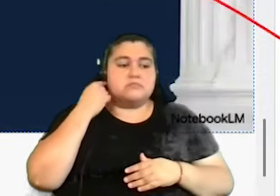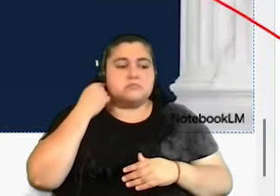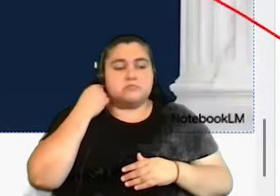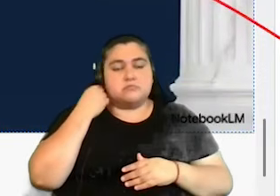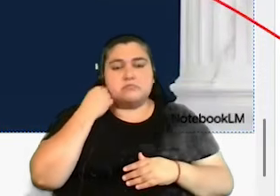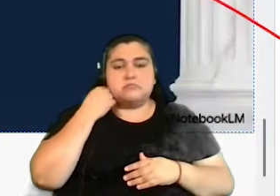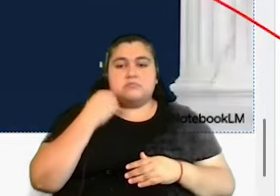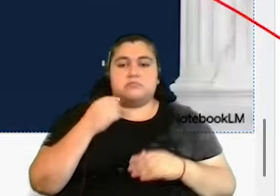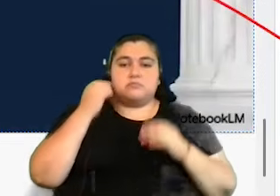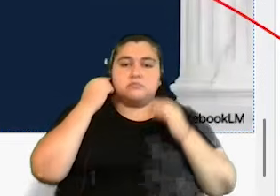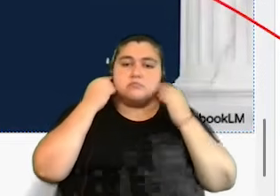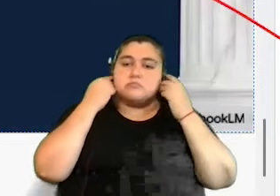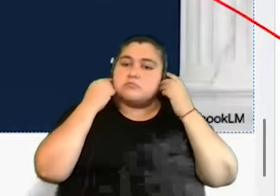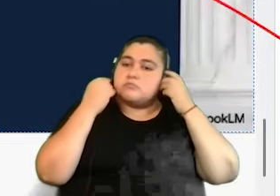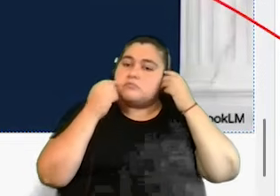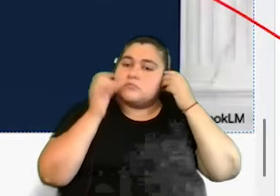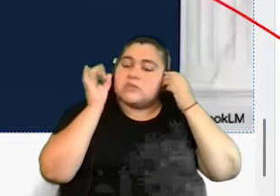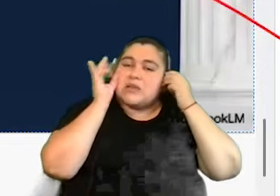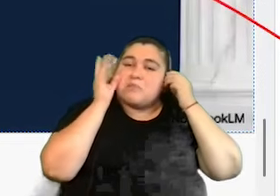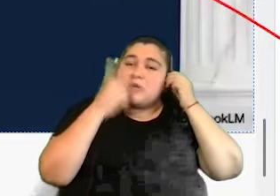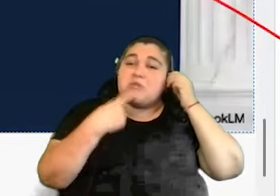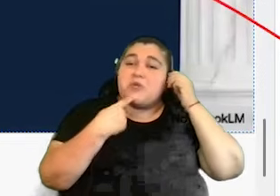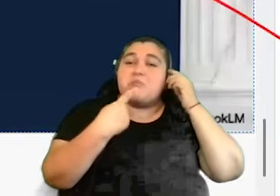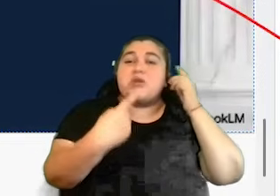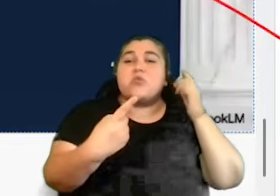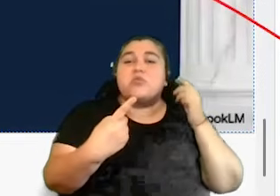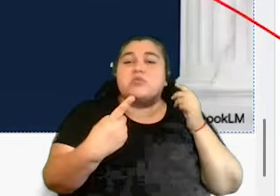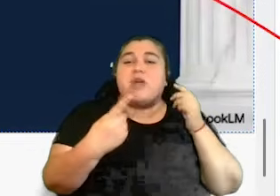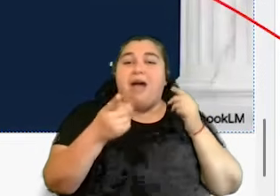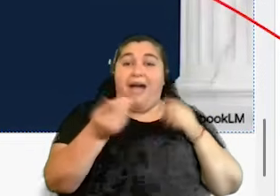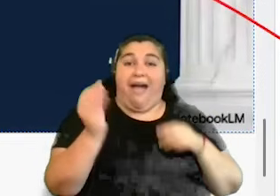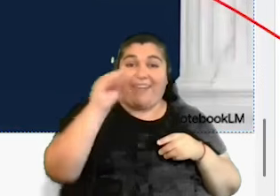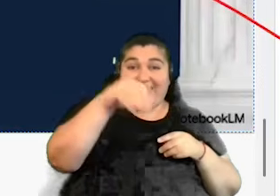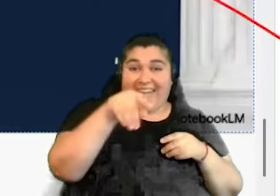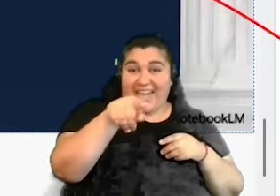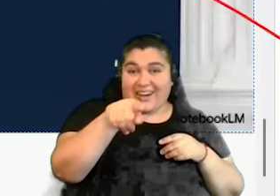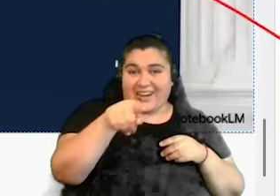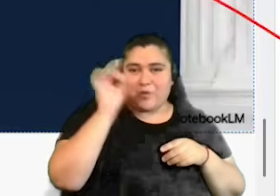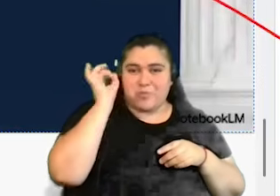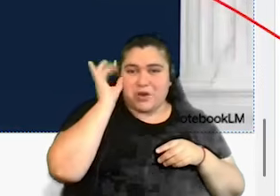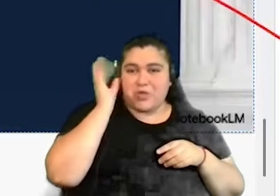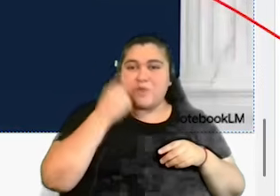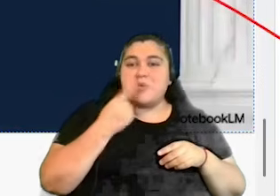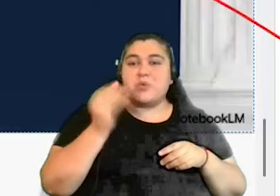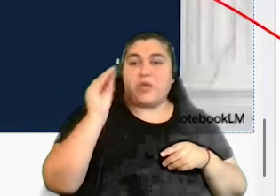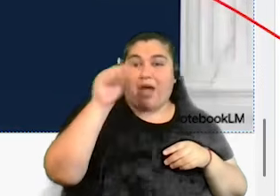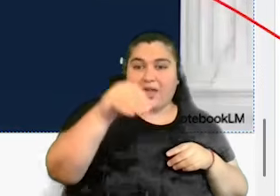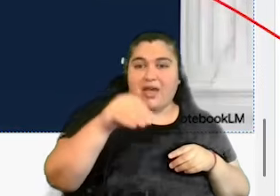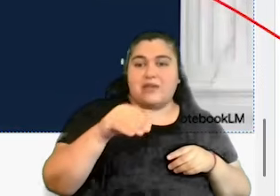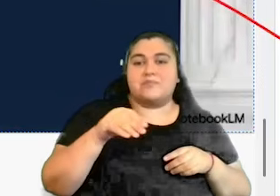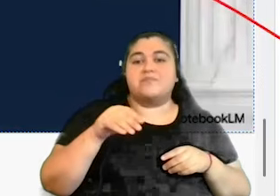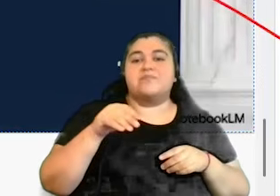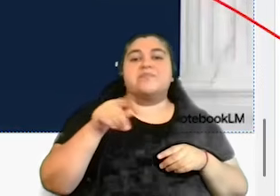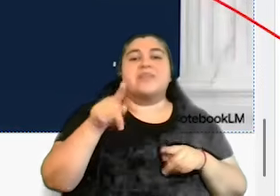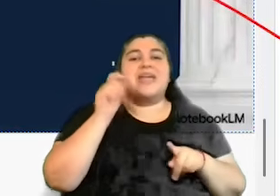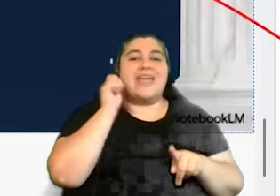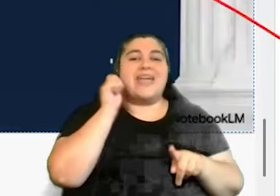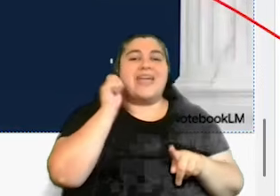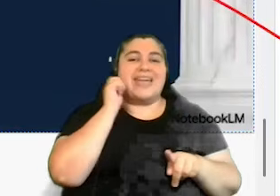Ujú. Vamos con Perdón, otra. ¿puedo agregar una pregunta a eso? Perdón, A ver, dale, Sí, ¿sí? perdón, sí, Guillermo.